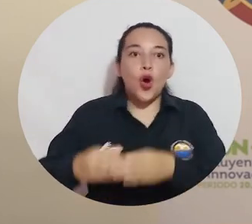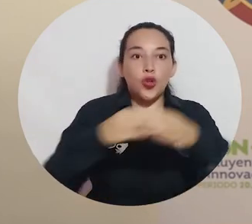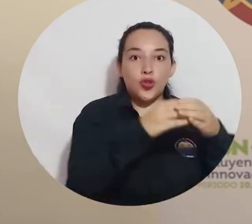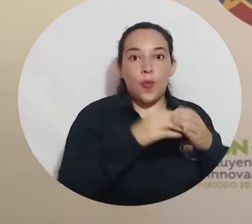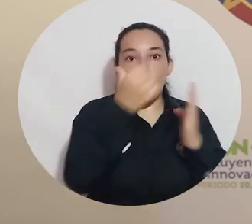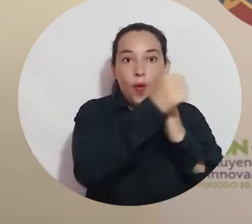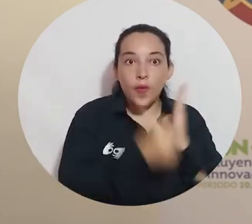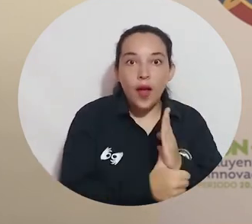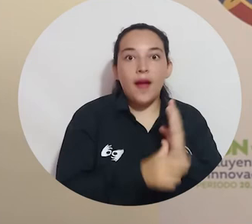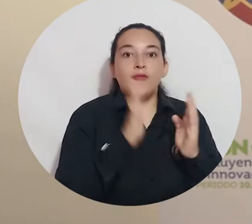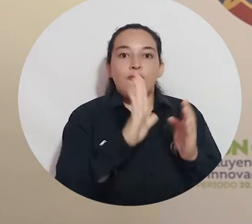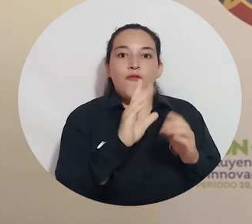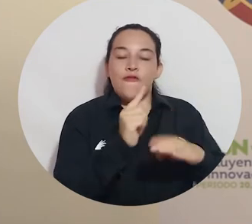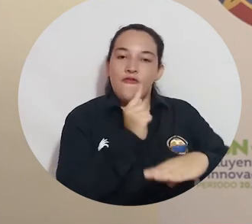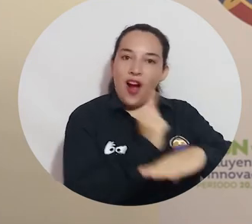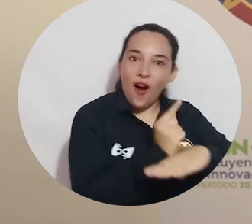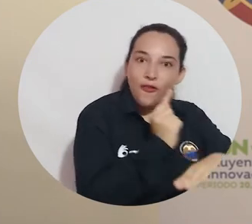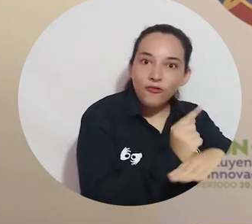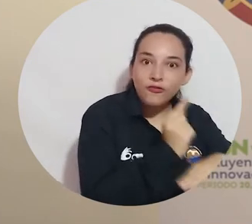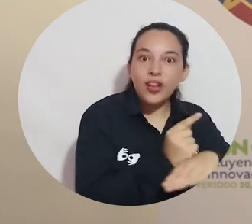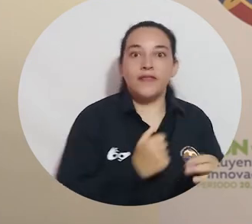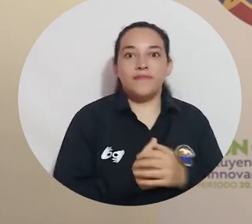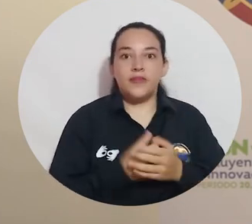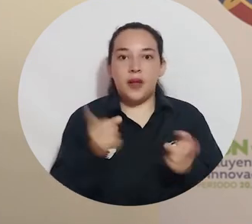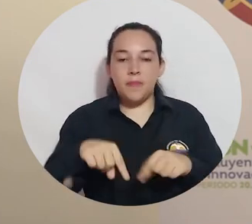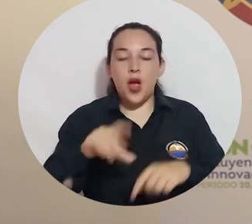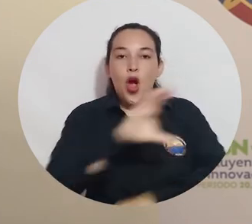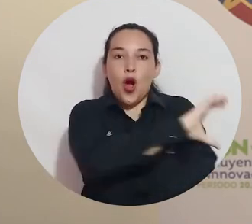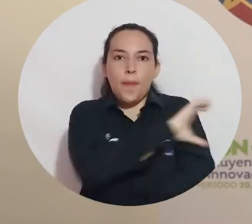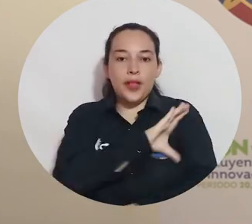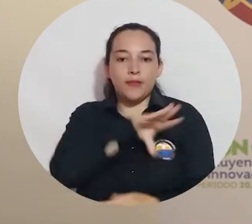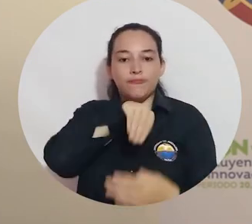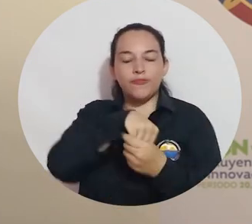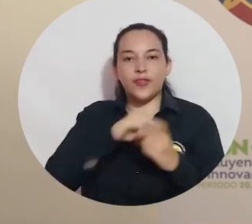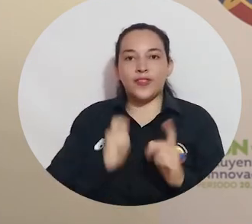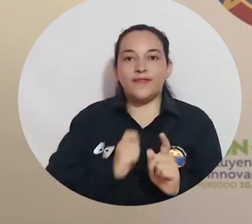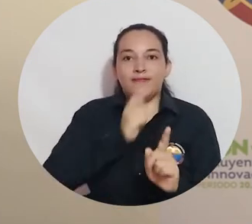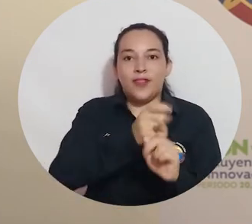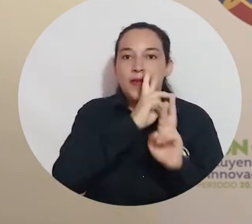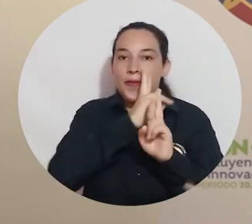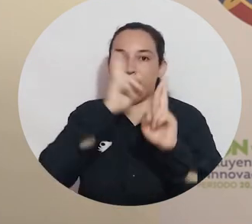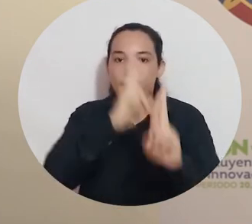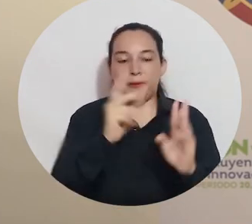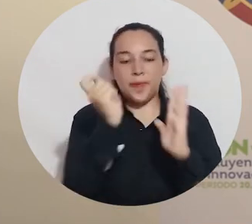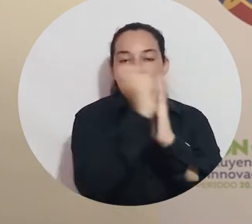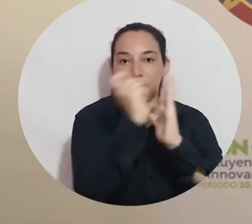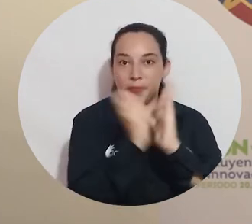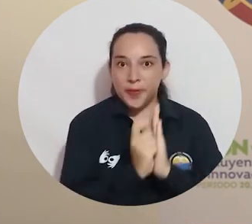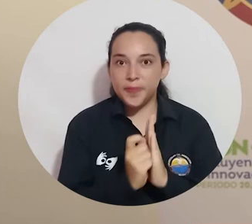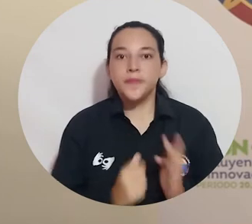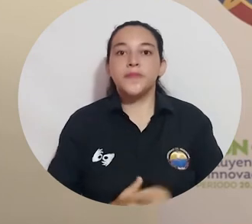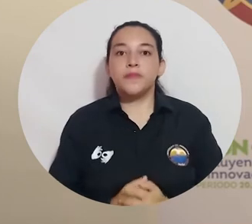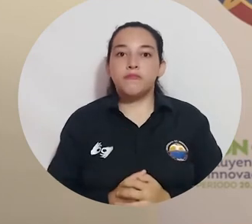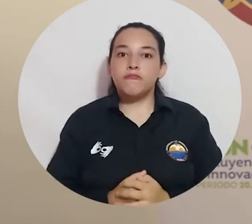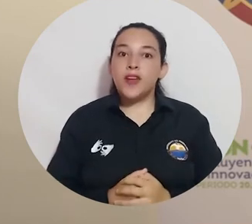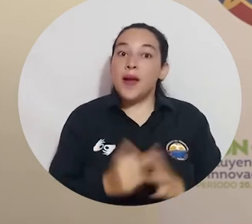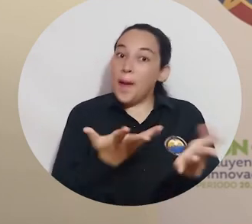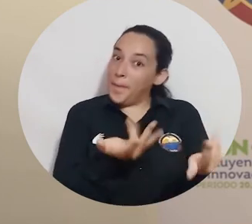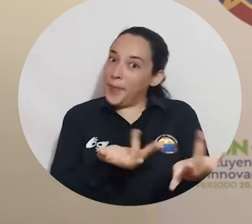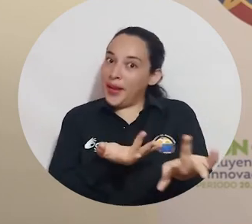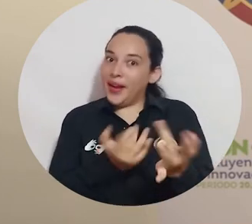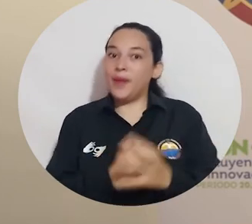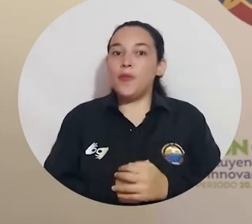los diferentes consejos de programa, consejo de facultad y al Comité Interno de Asignación y Reconocimiento de